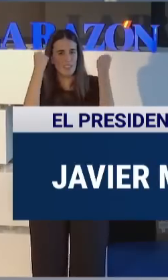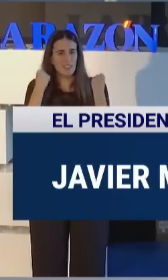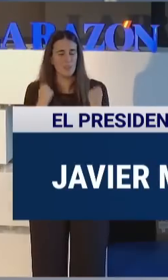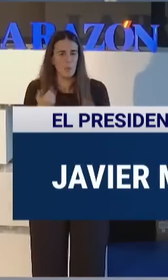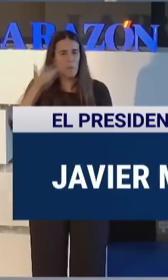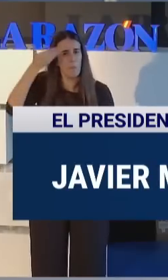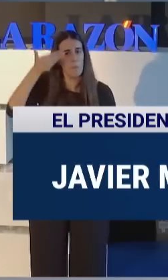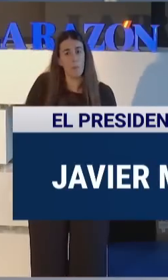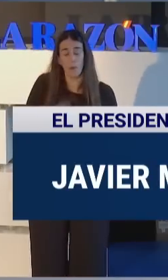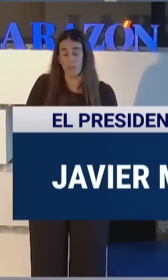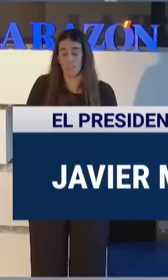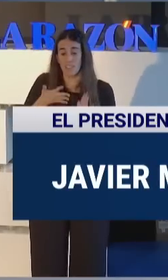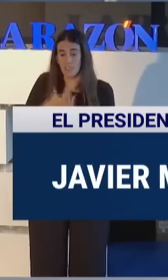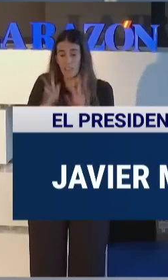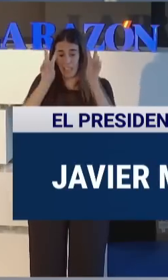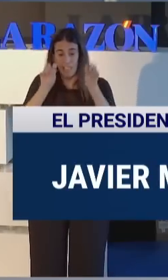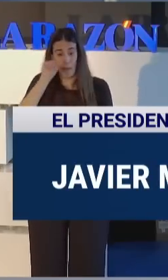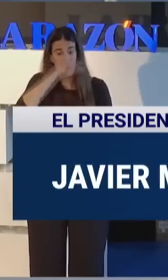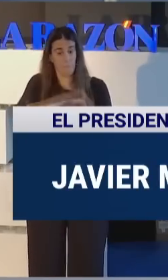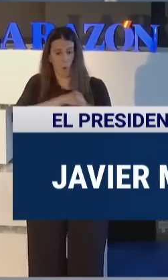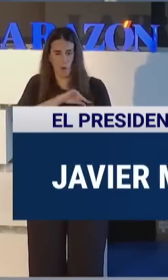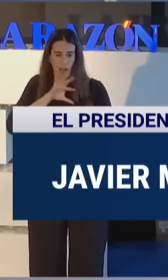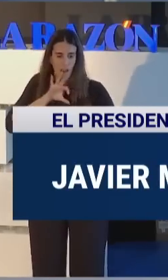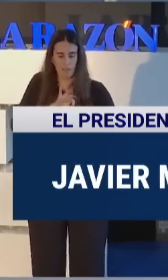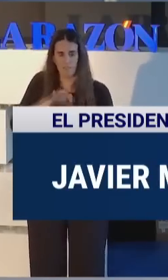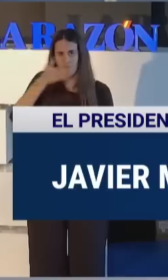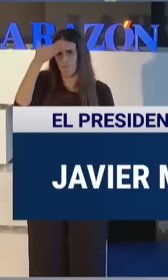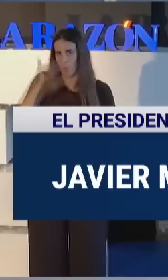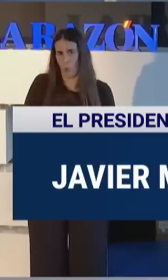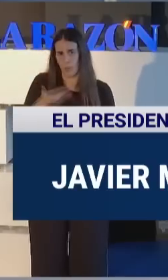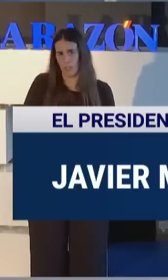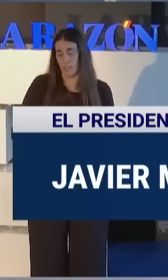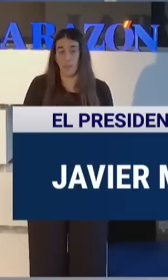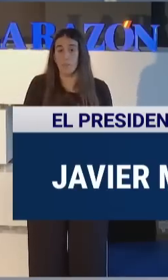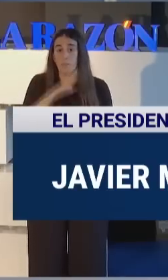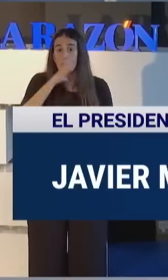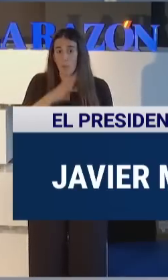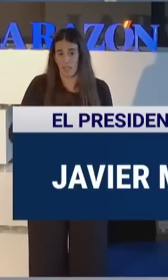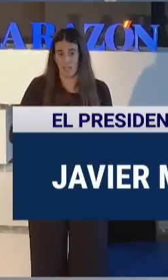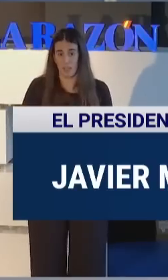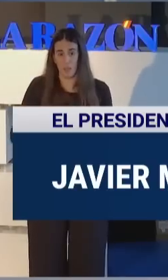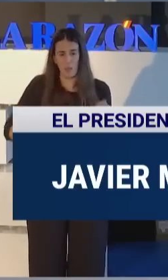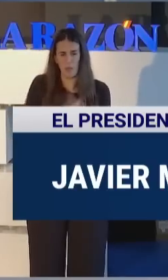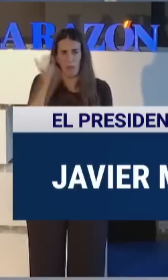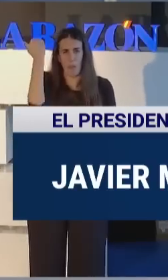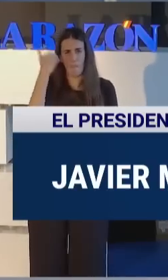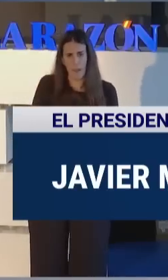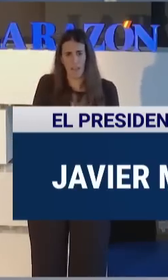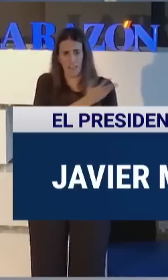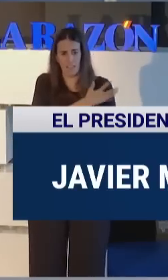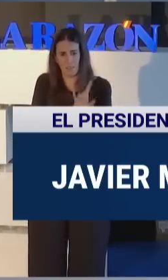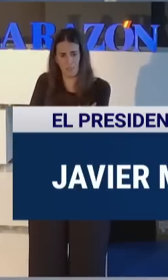y cómo la cuestión moral. Es decir, porque la violencia está mal, la expropiación está